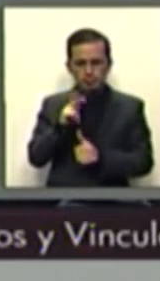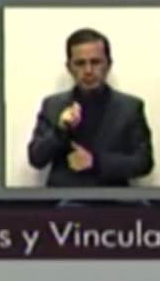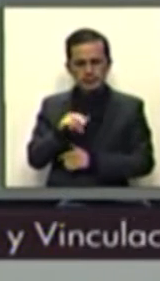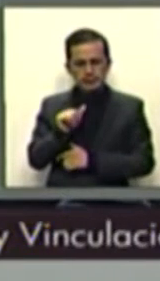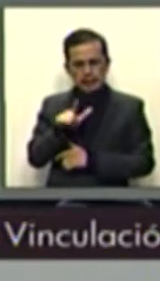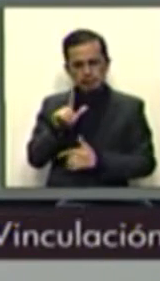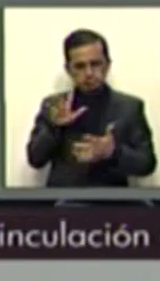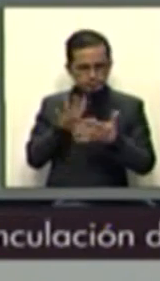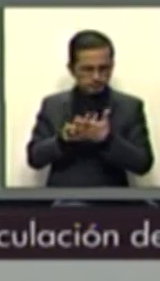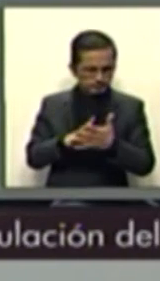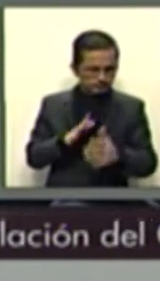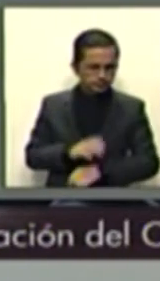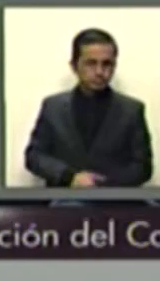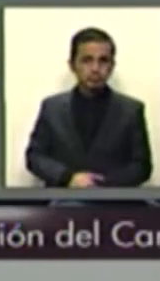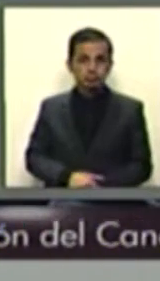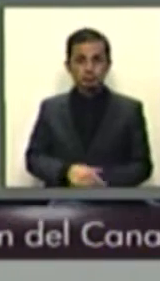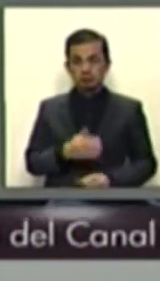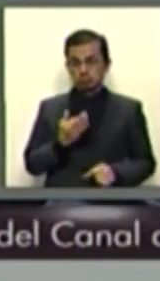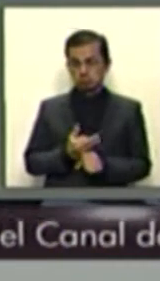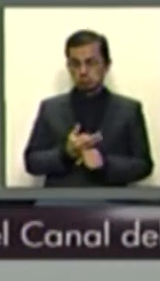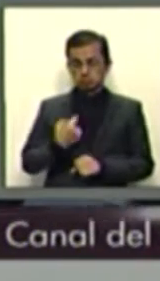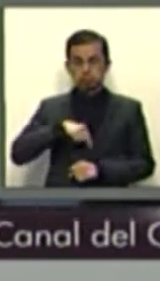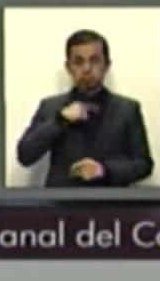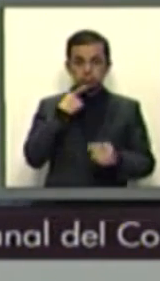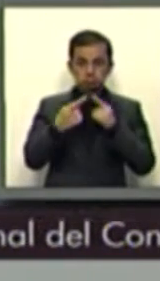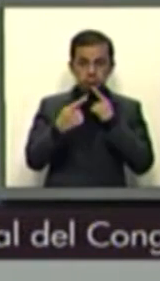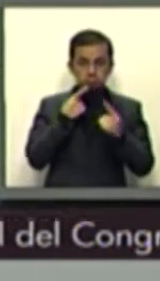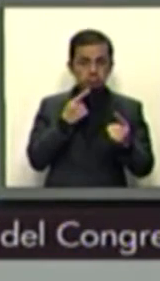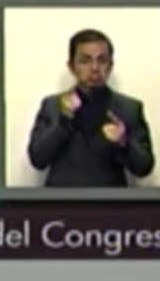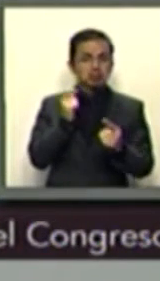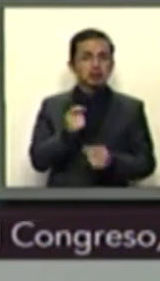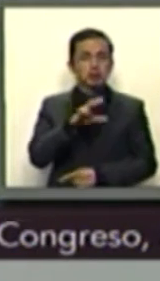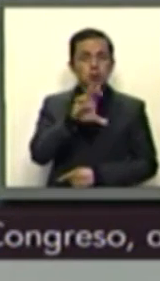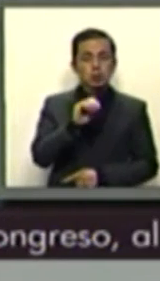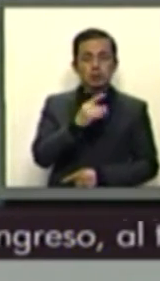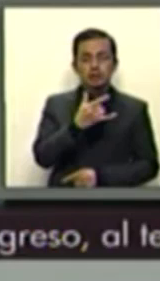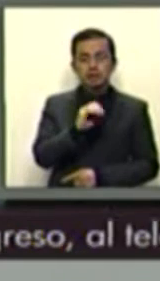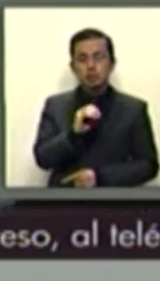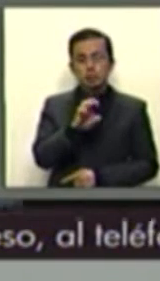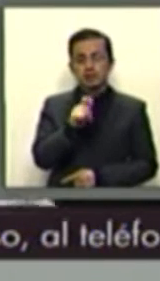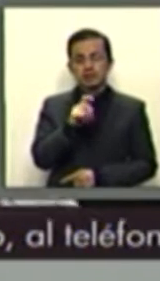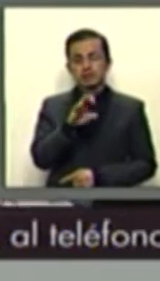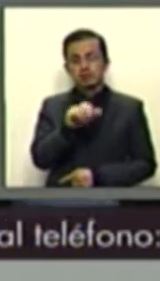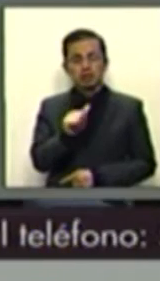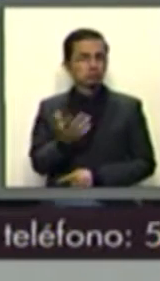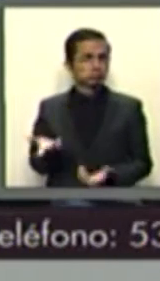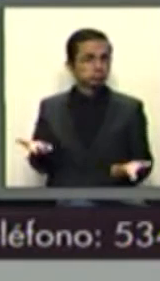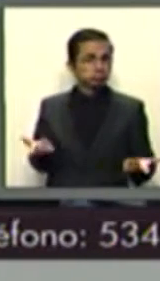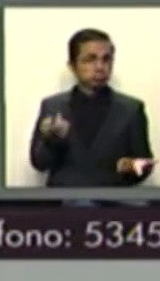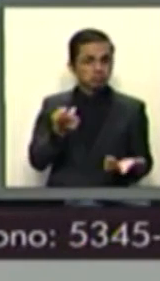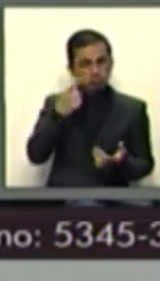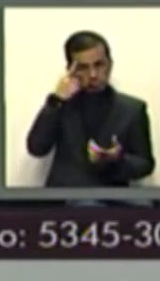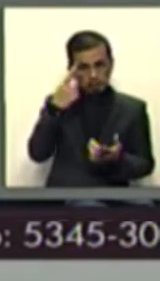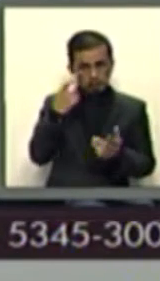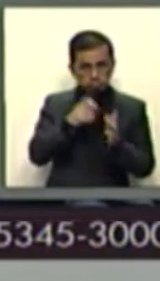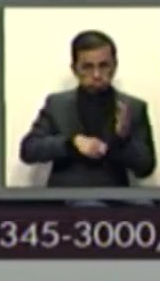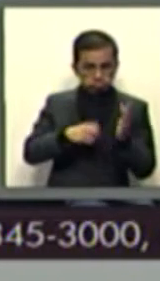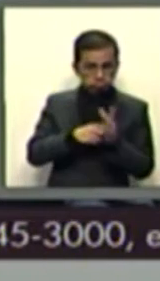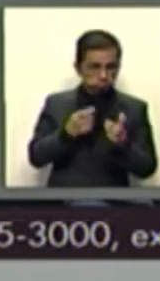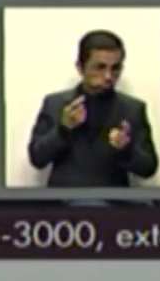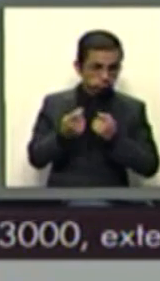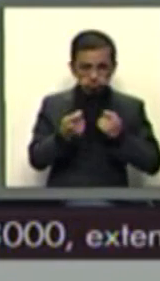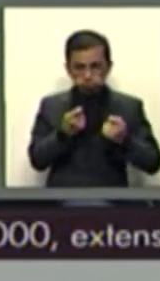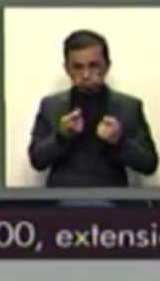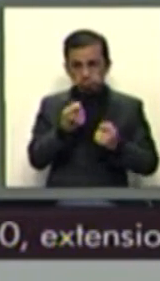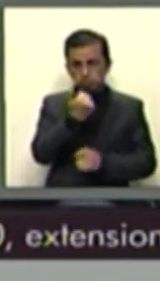ética que dicho sea de paso es la que regula los principios y los valores y el actuar de todos y cada uno de